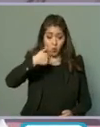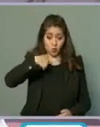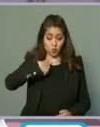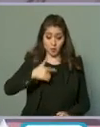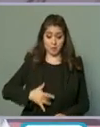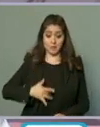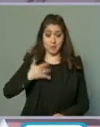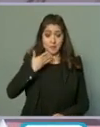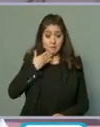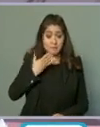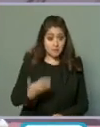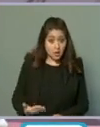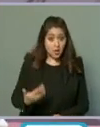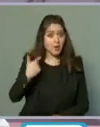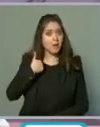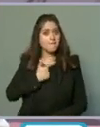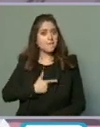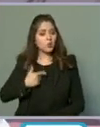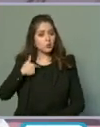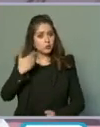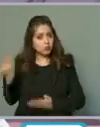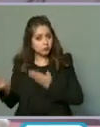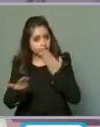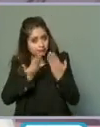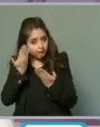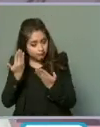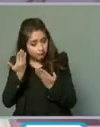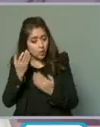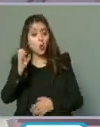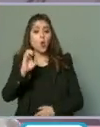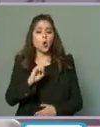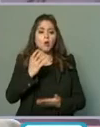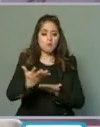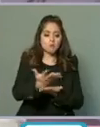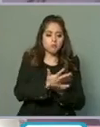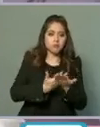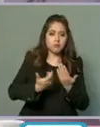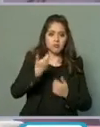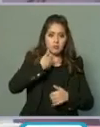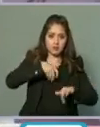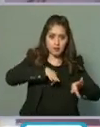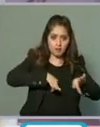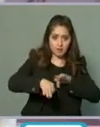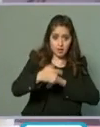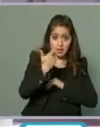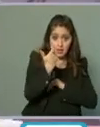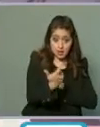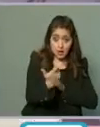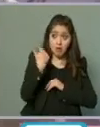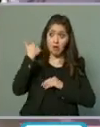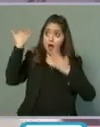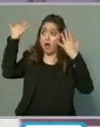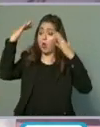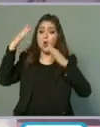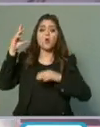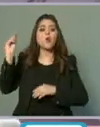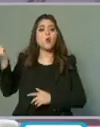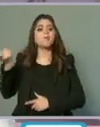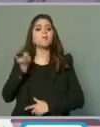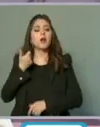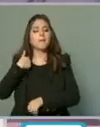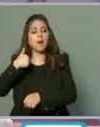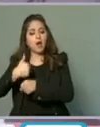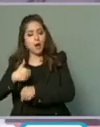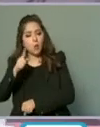que estoy haciendo, lo que estoy estudiando, genero dinero suficiente para valerme por mí mismo, soy un adulto y ya no dependo de mi abuelita, de mi mamá, de mi